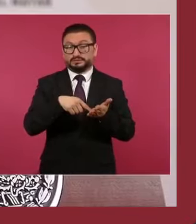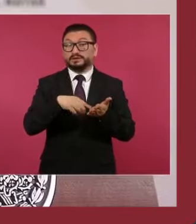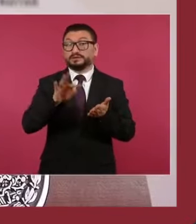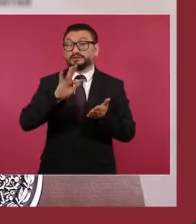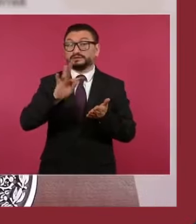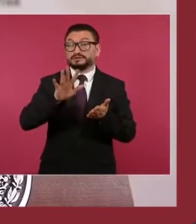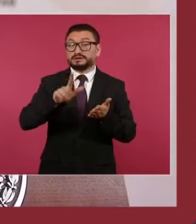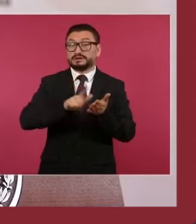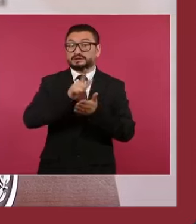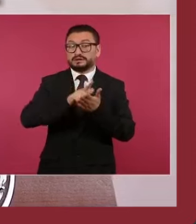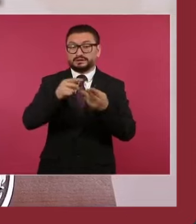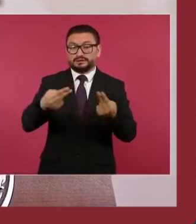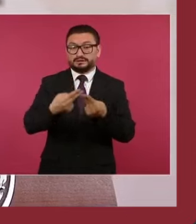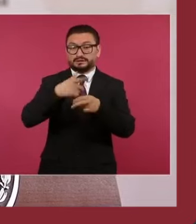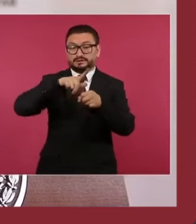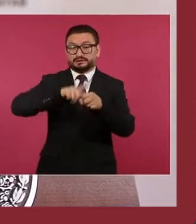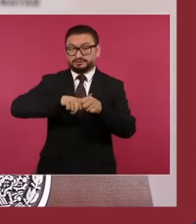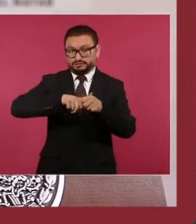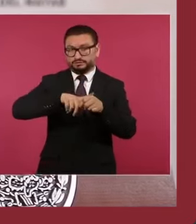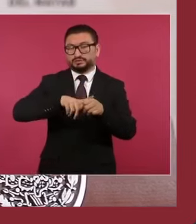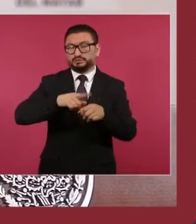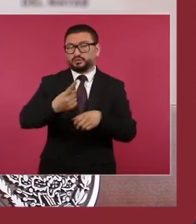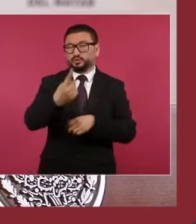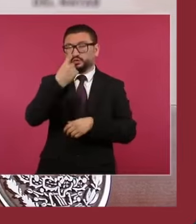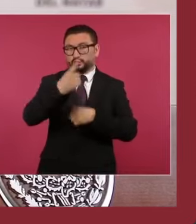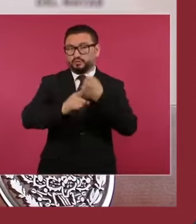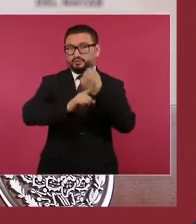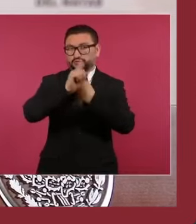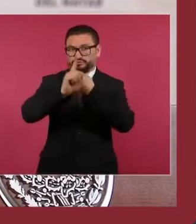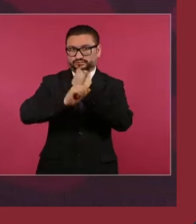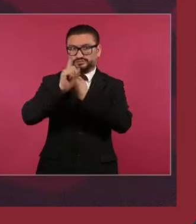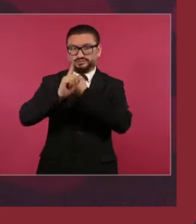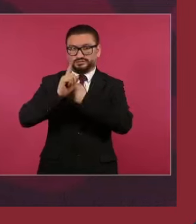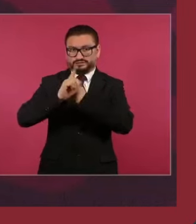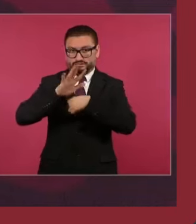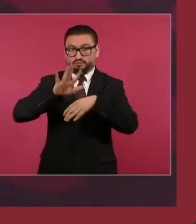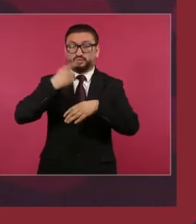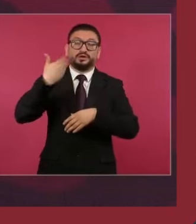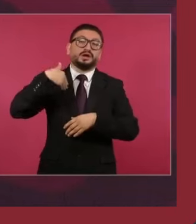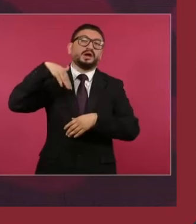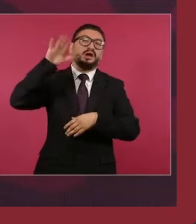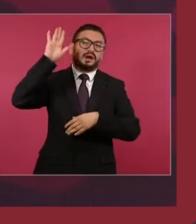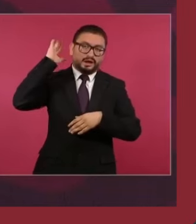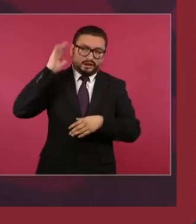nacionales, porque un problema también en el que nos metieron los neoliberales